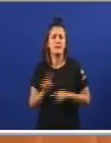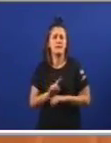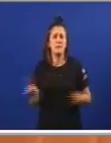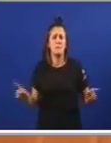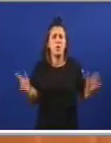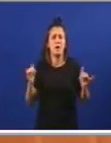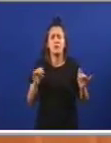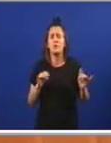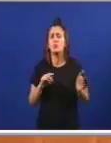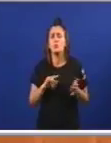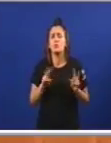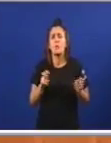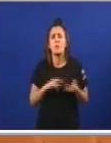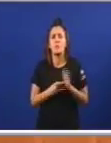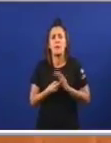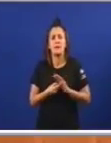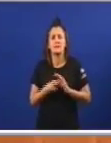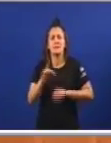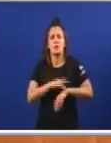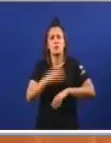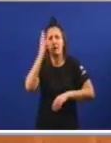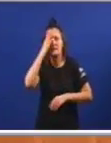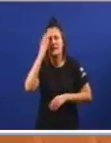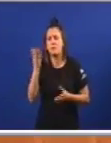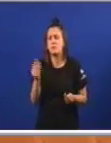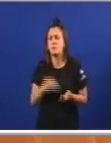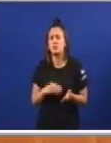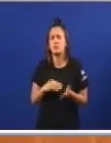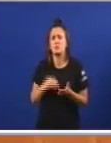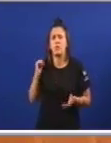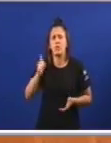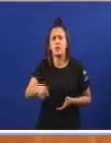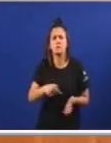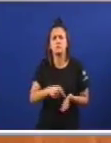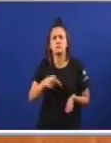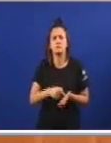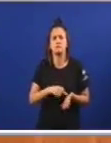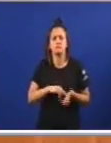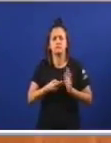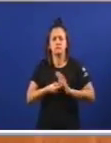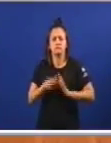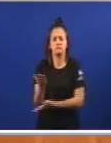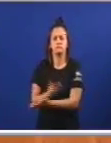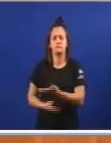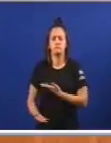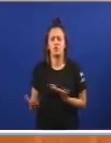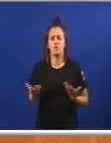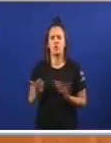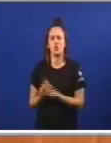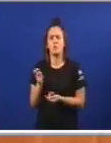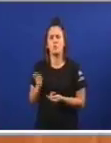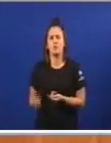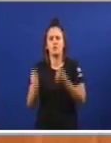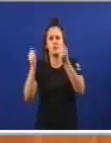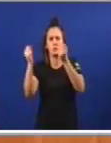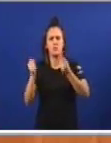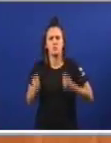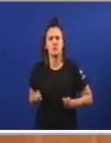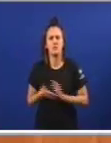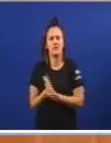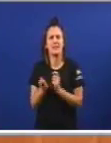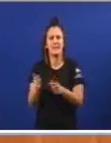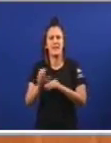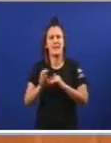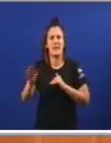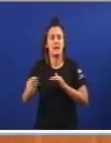novo plan de saúde mental. Levan reclamando moitísimo tempo os profesionais. Un plan que se faga colaborativo con elas e eles, pero un plan que teña recursos,